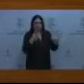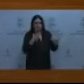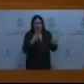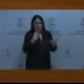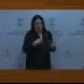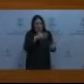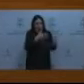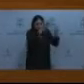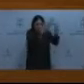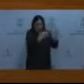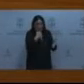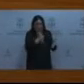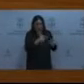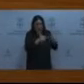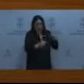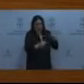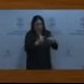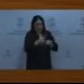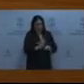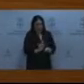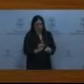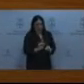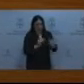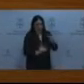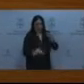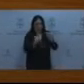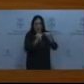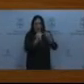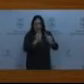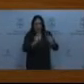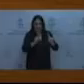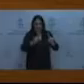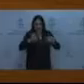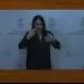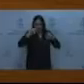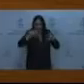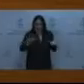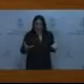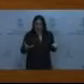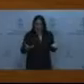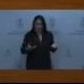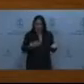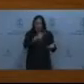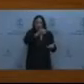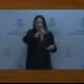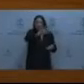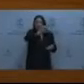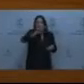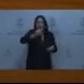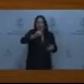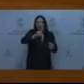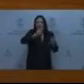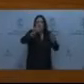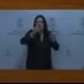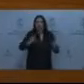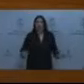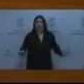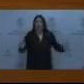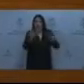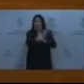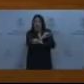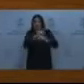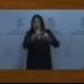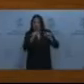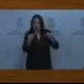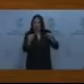acaba de decir e indican que no existe esa equiparación. Y esto es un hecho. No sé si puede haber 2.500 profesores equivocados en Asturias.